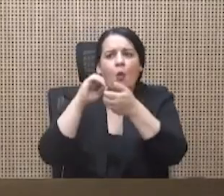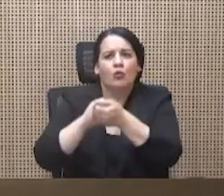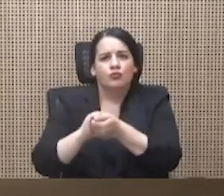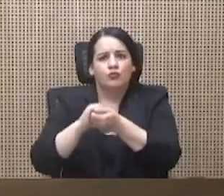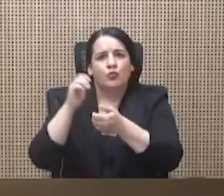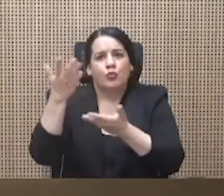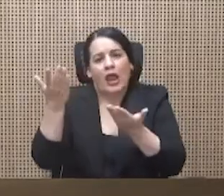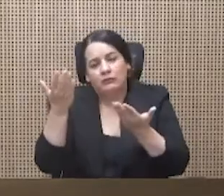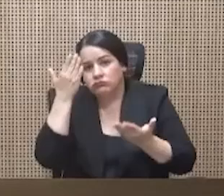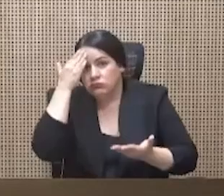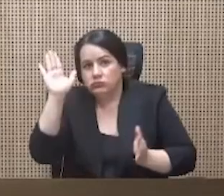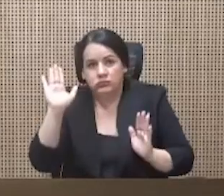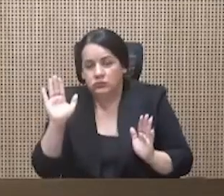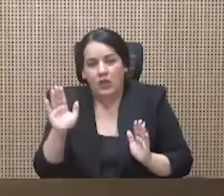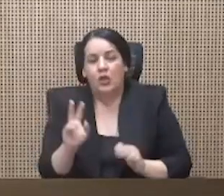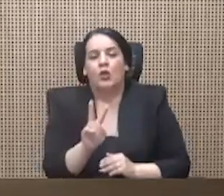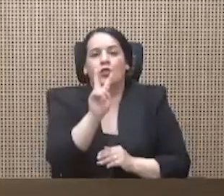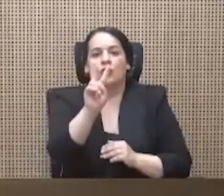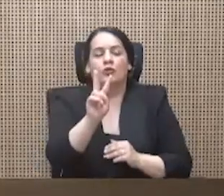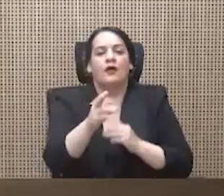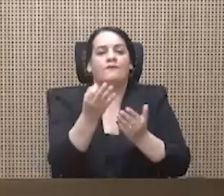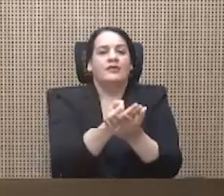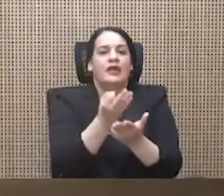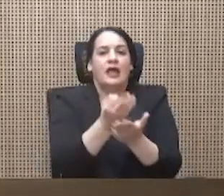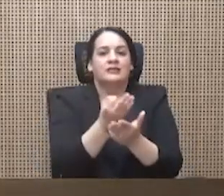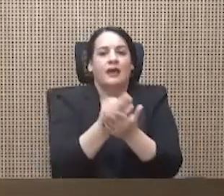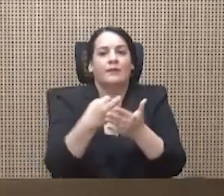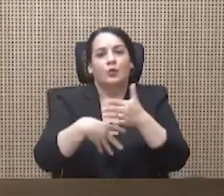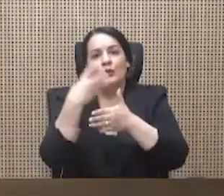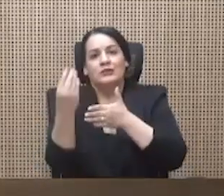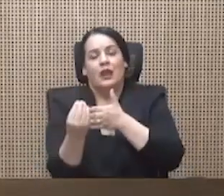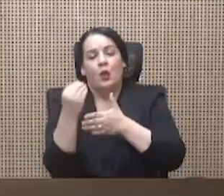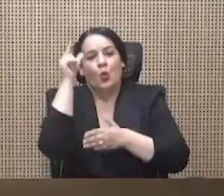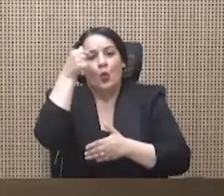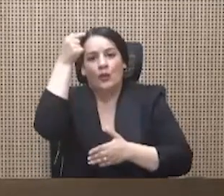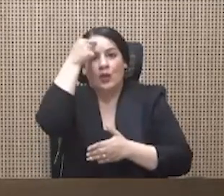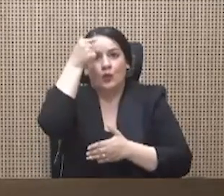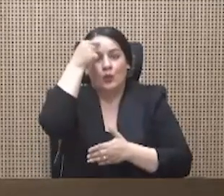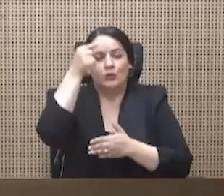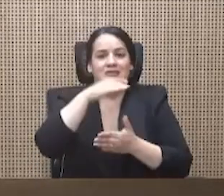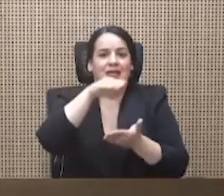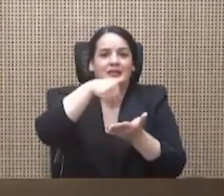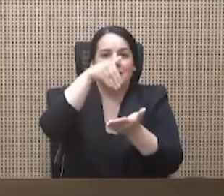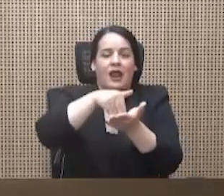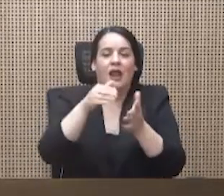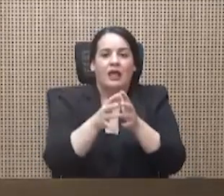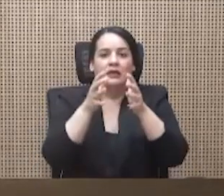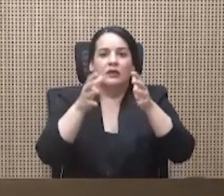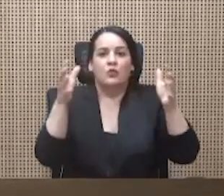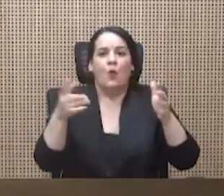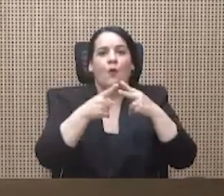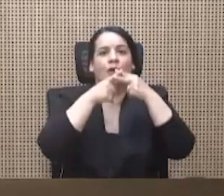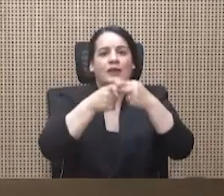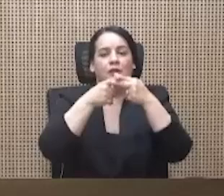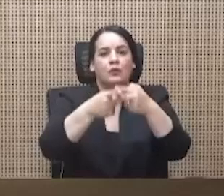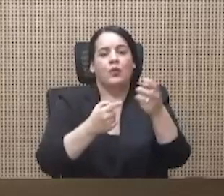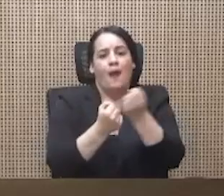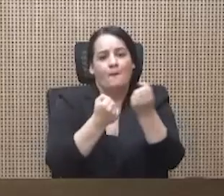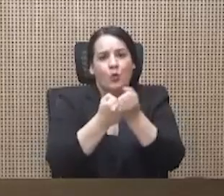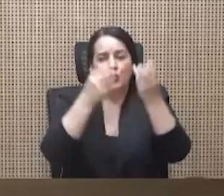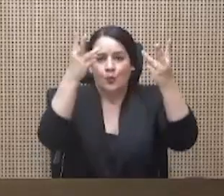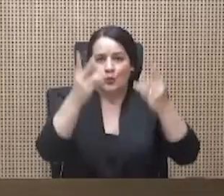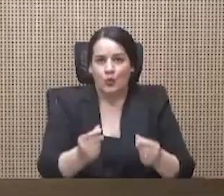2. El financiamiento externo del gobierno central ha crecido a través de varios créditos de apoyo presupuestario que